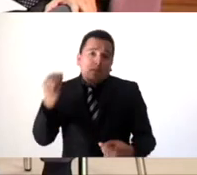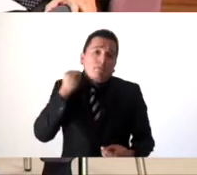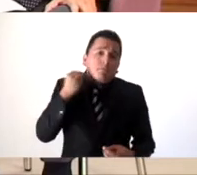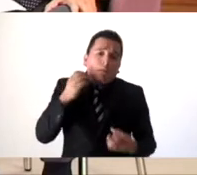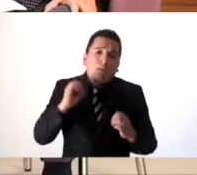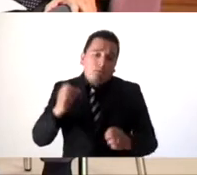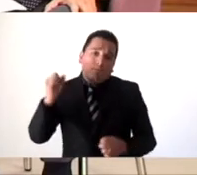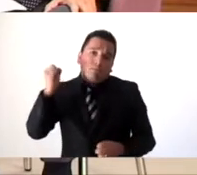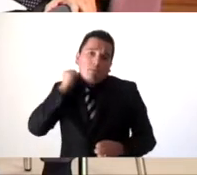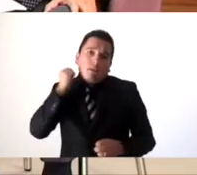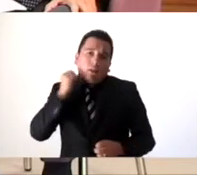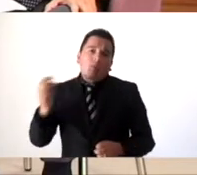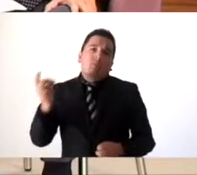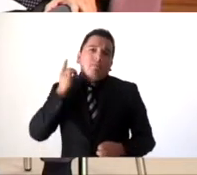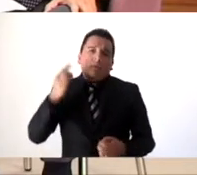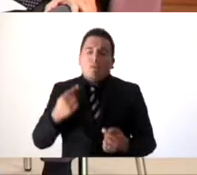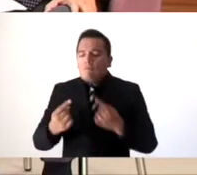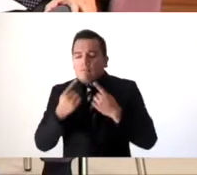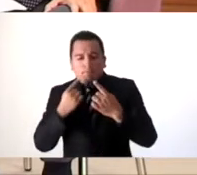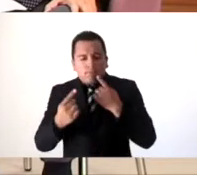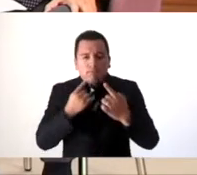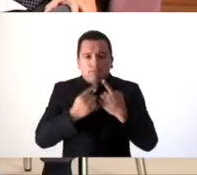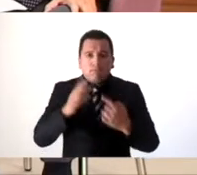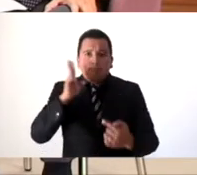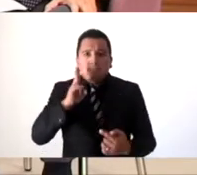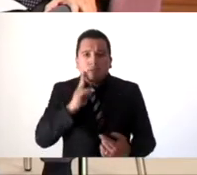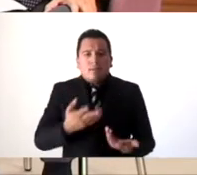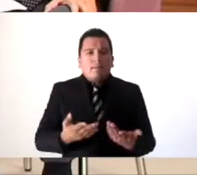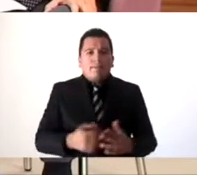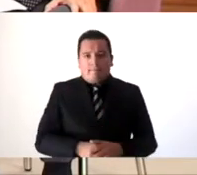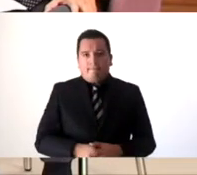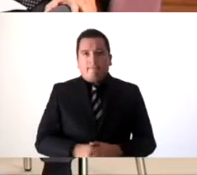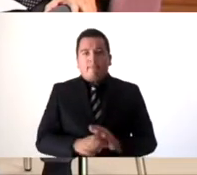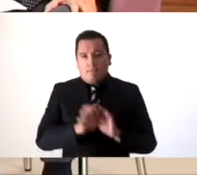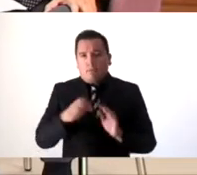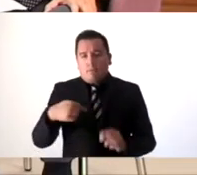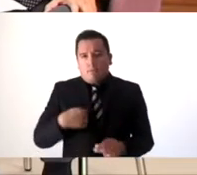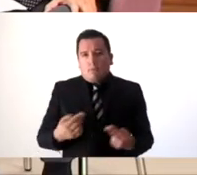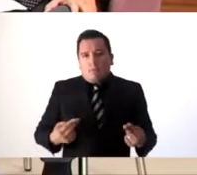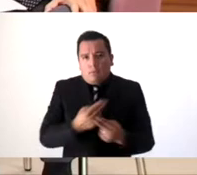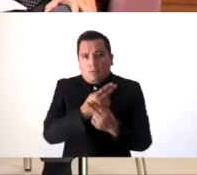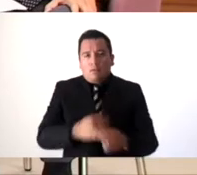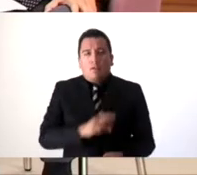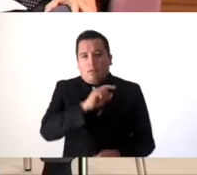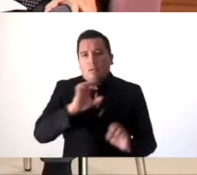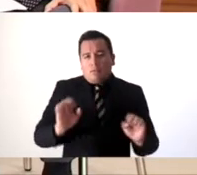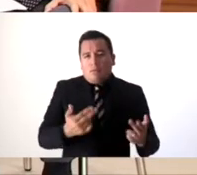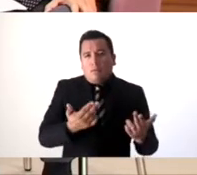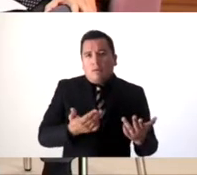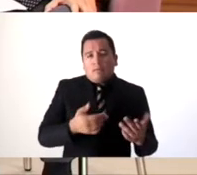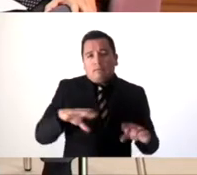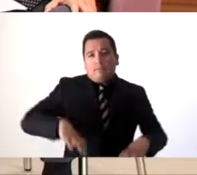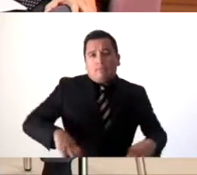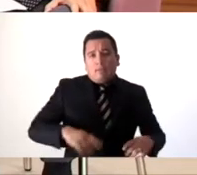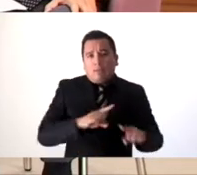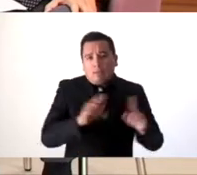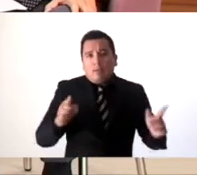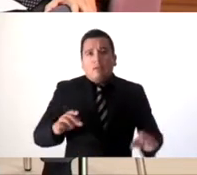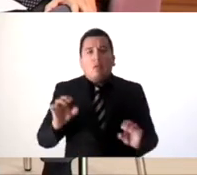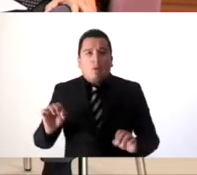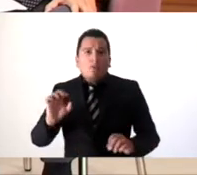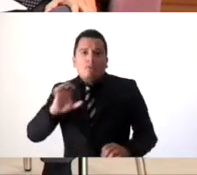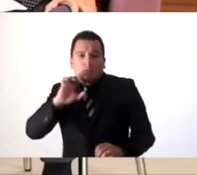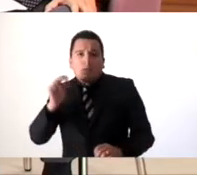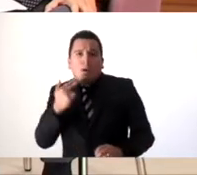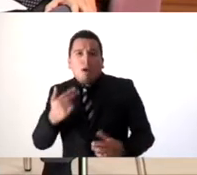que legisle en función de las particularidades. Si tú ves, por ejemplo, el estado de donde yo soy, o Chihuahua, Oaxaca